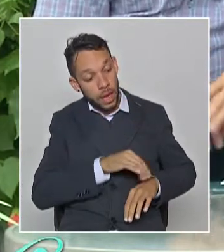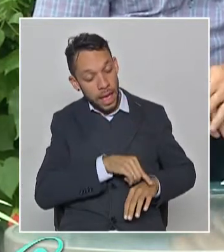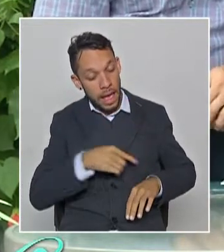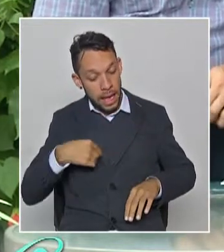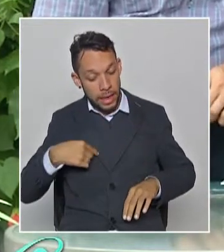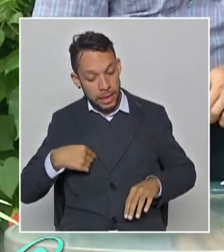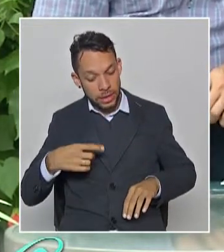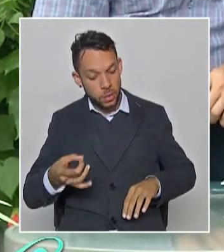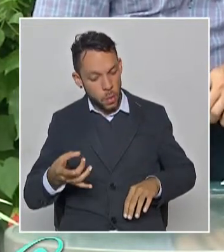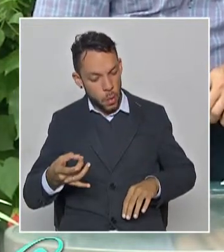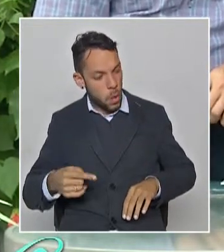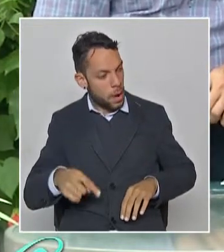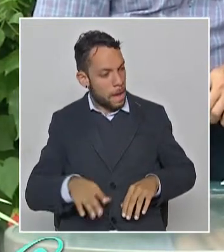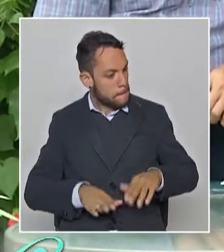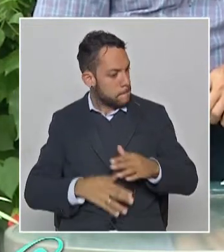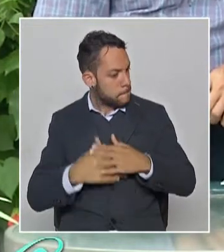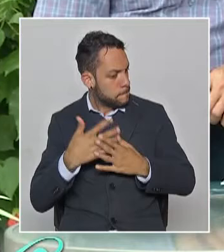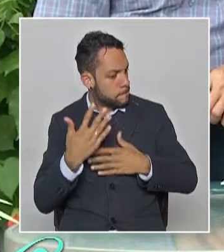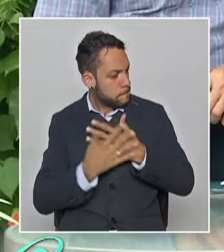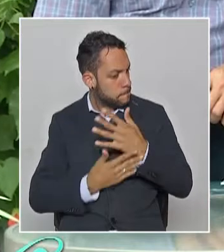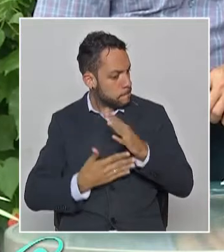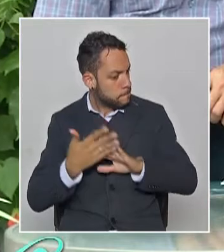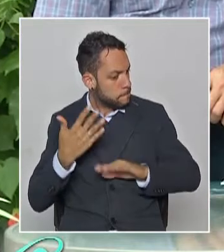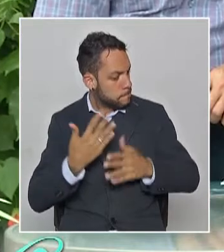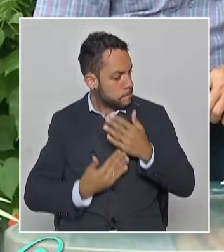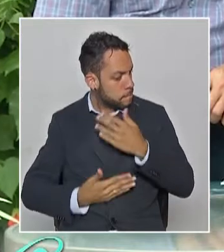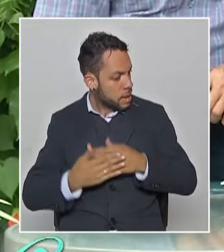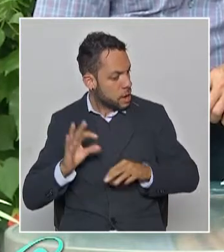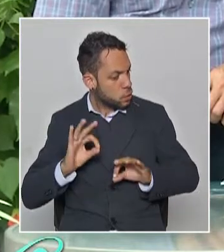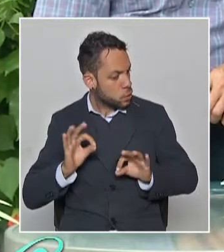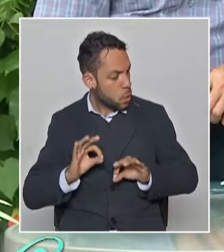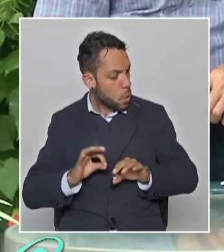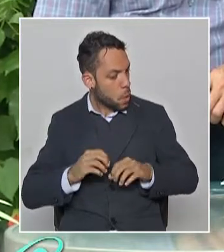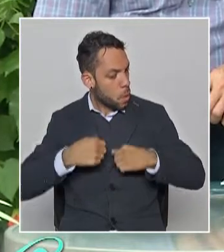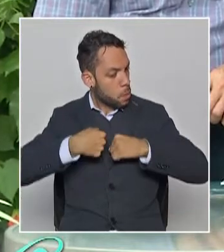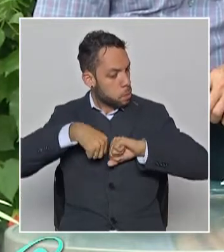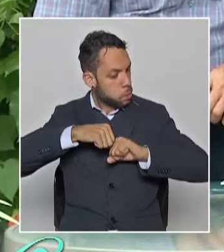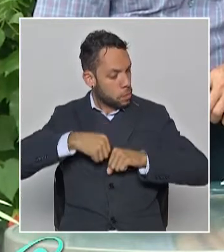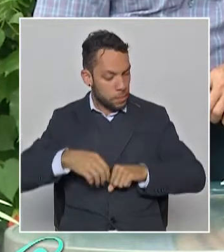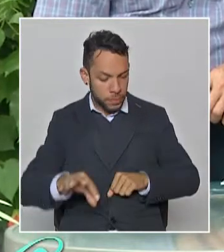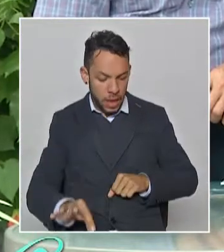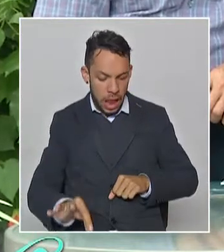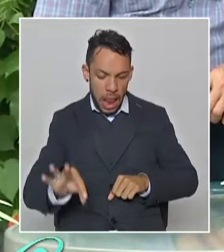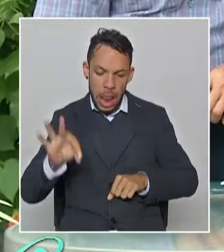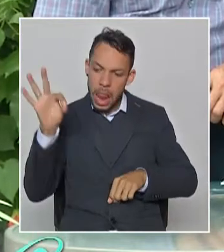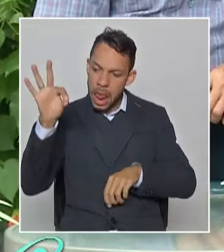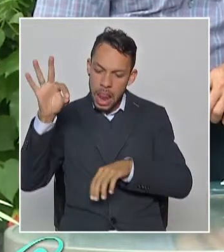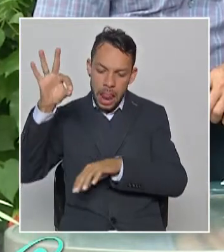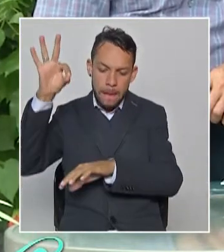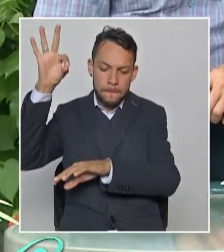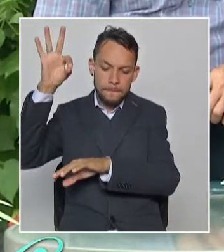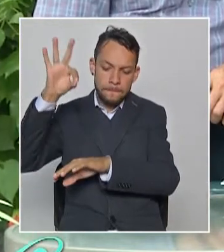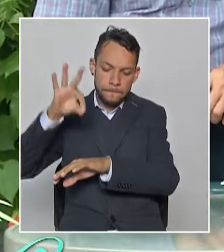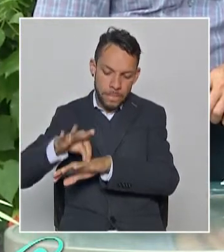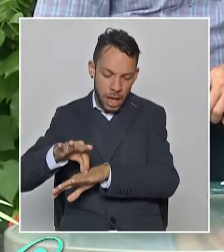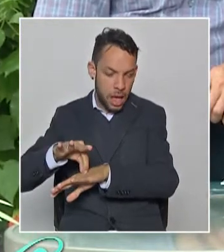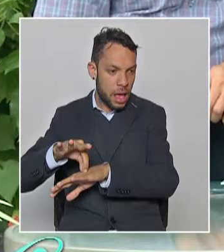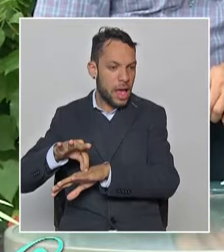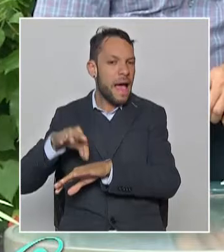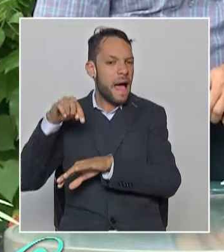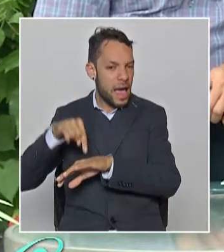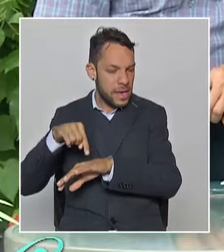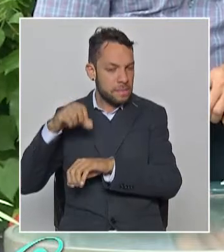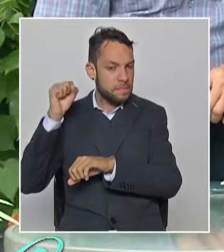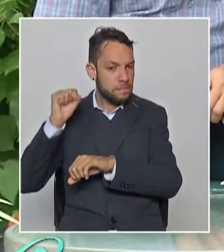el dolor cojo una abejita, una gaseosa por ahí o algo miel y cojo la abejita y me la pongo donde tengo el